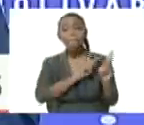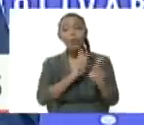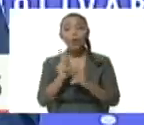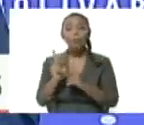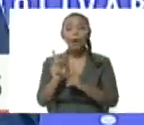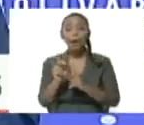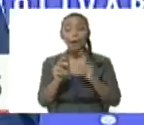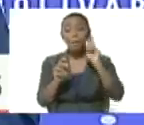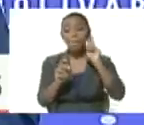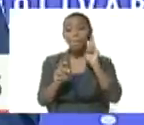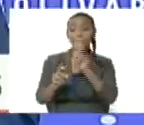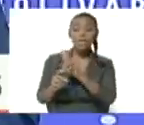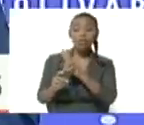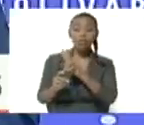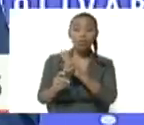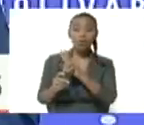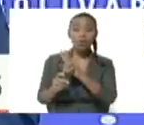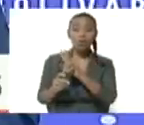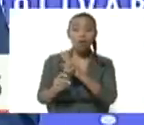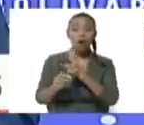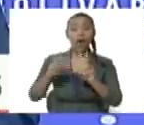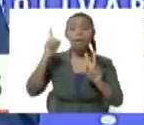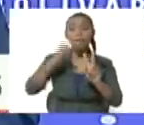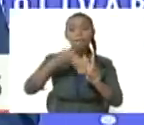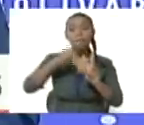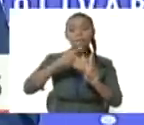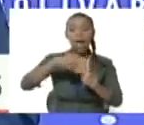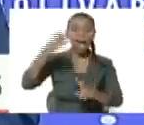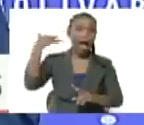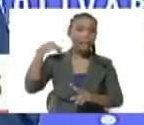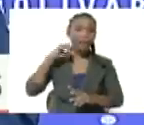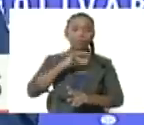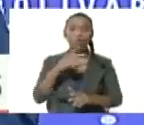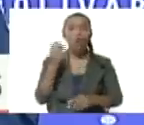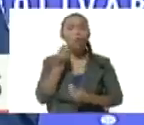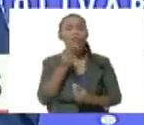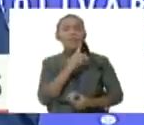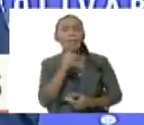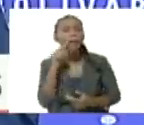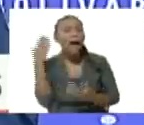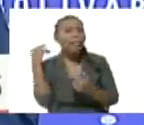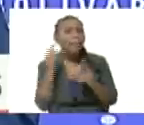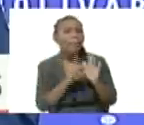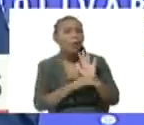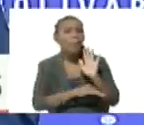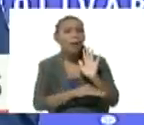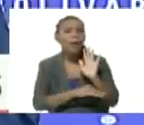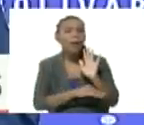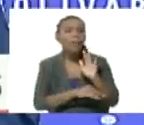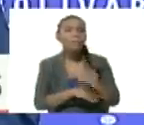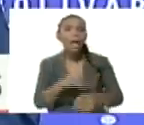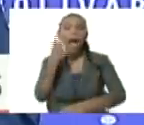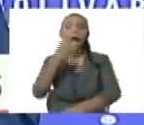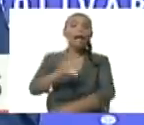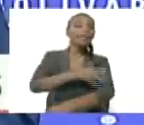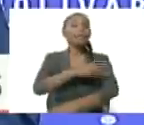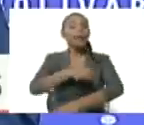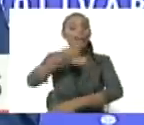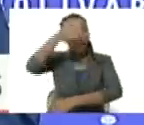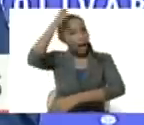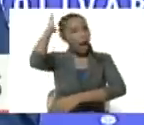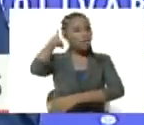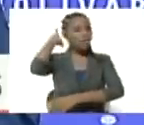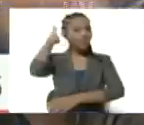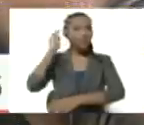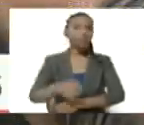muy visto en el en venezolano de televisión. ¿Cómo que se llamaba? Cantar de gallo, ¿no? En la